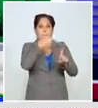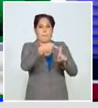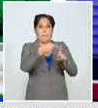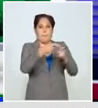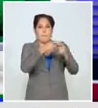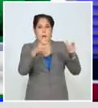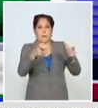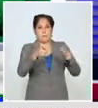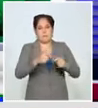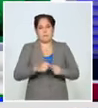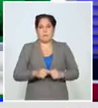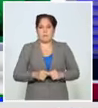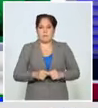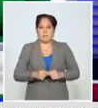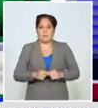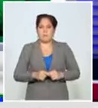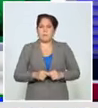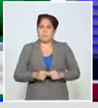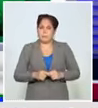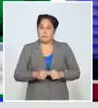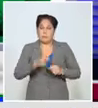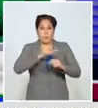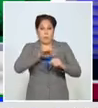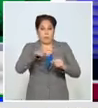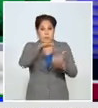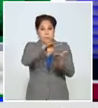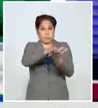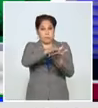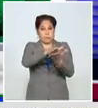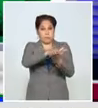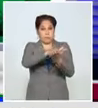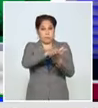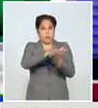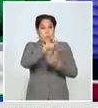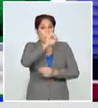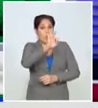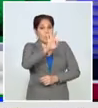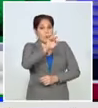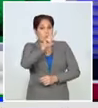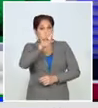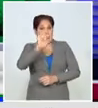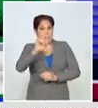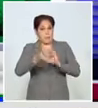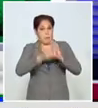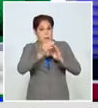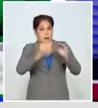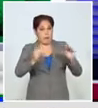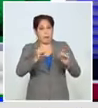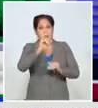activos. Ya se acumulan con estas 827,